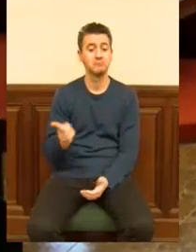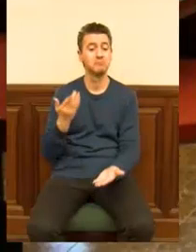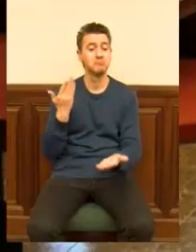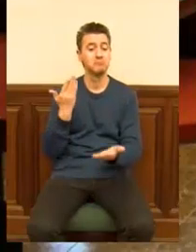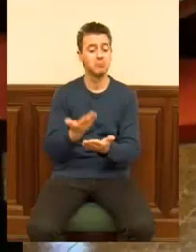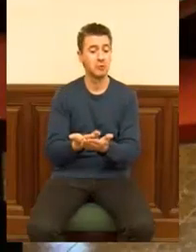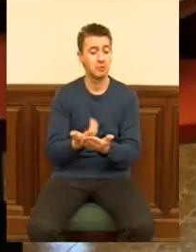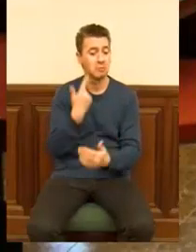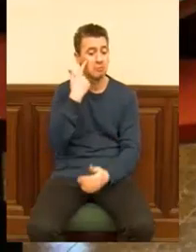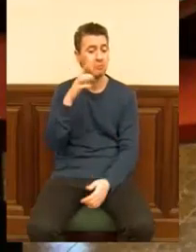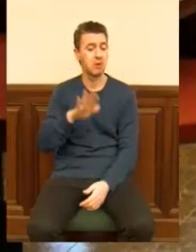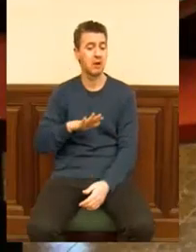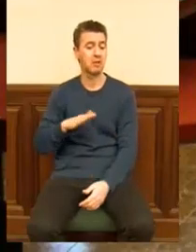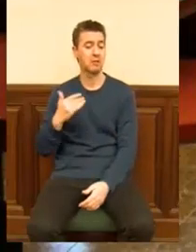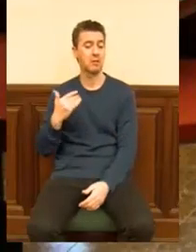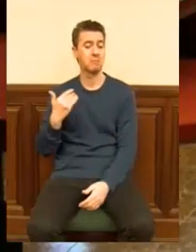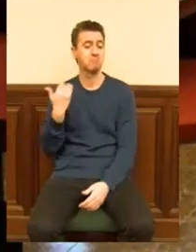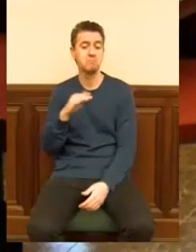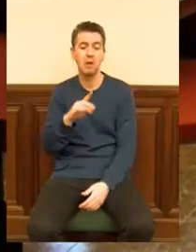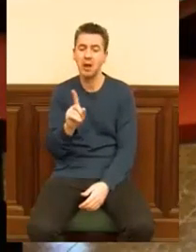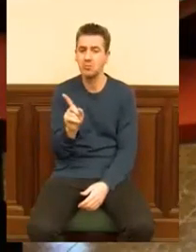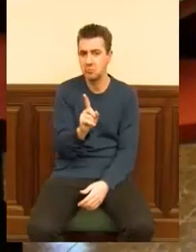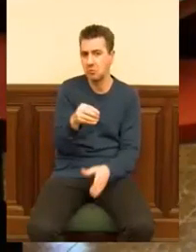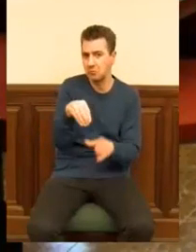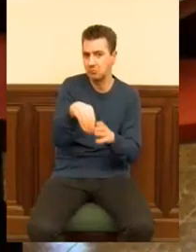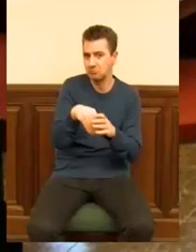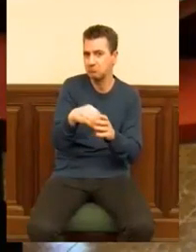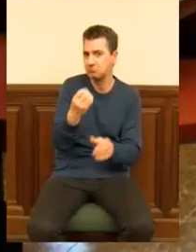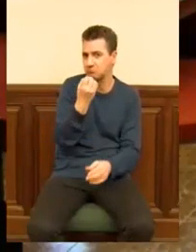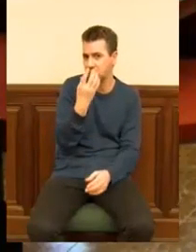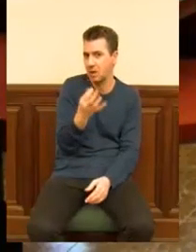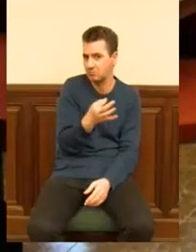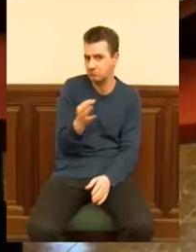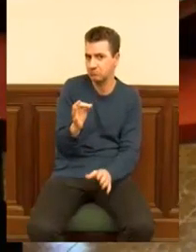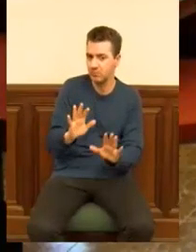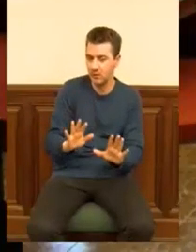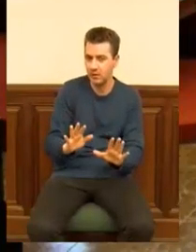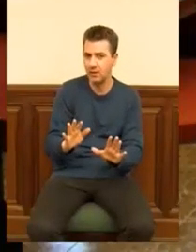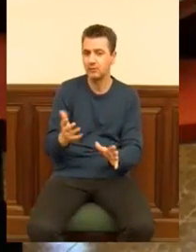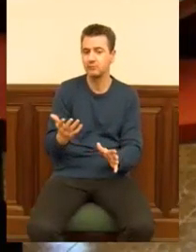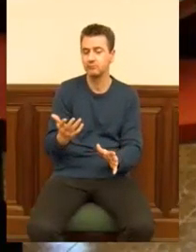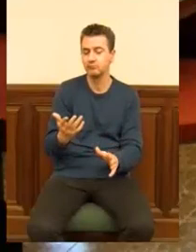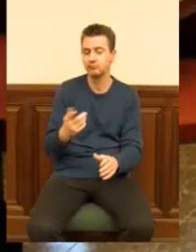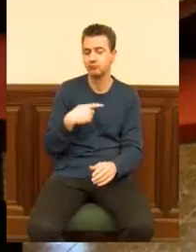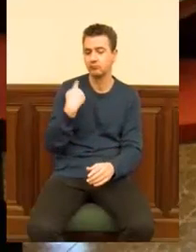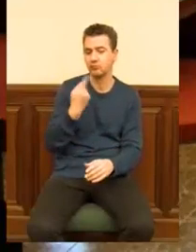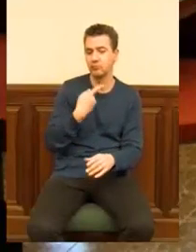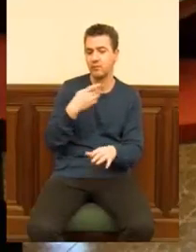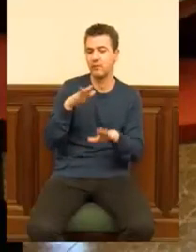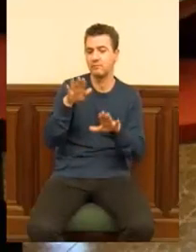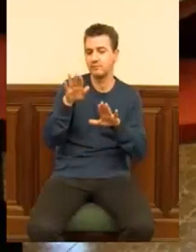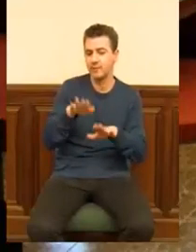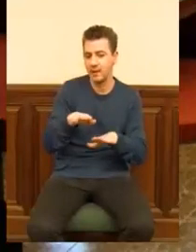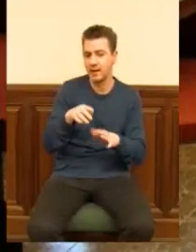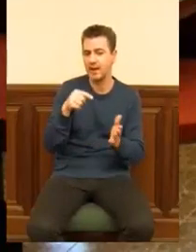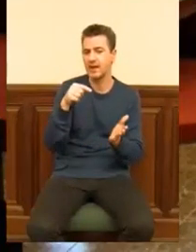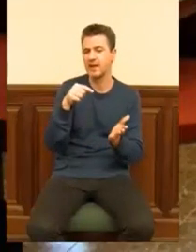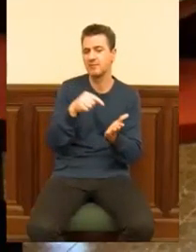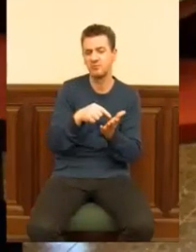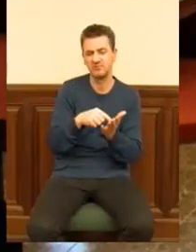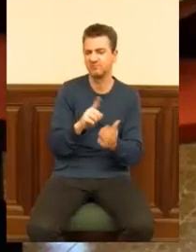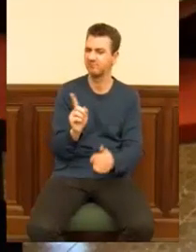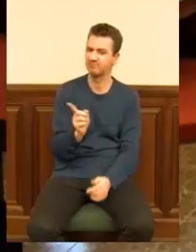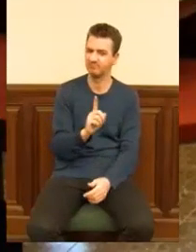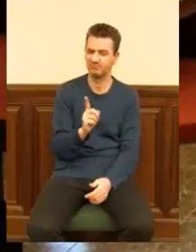no nos parece mal en su contenido. Es cierto que nosotros somos partidarios de los impuestos, no nos suelen gustar